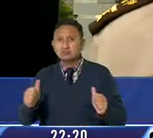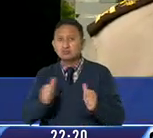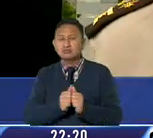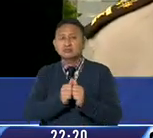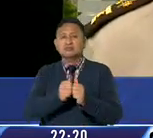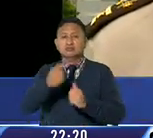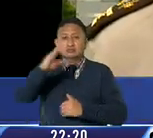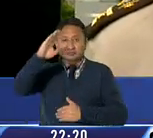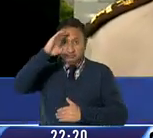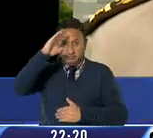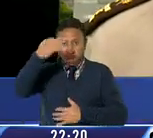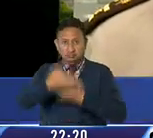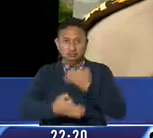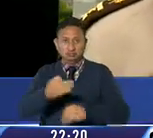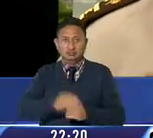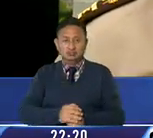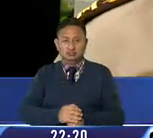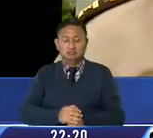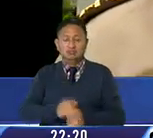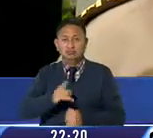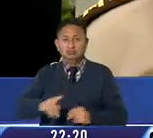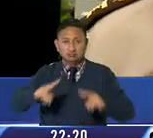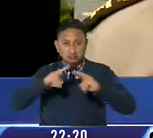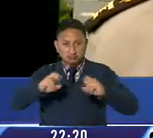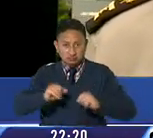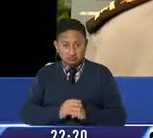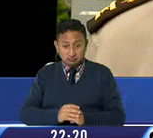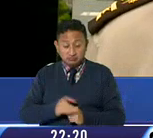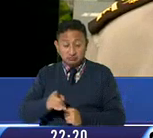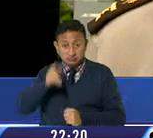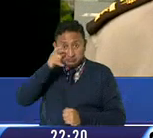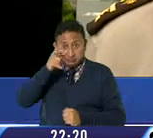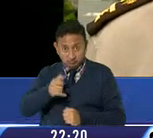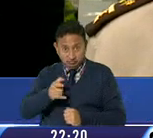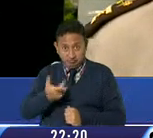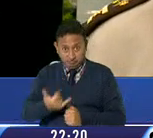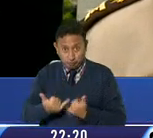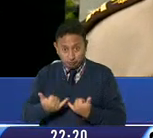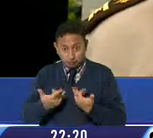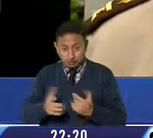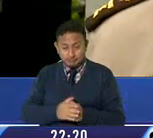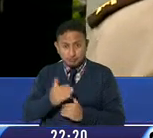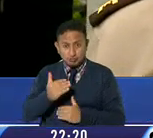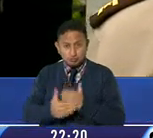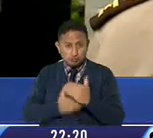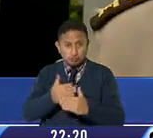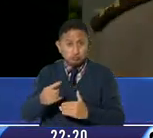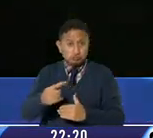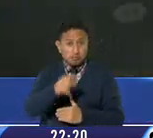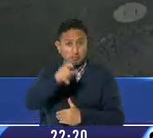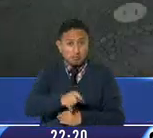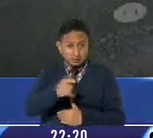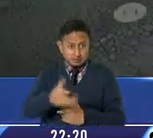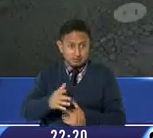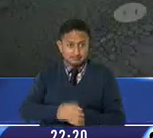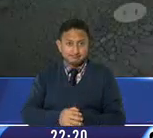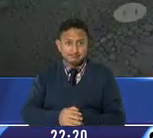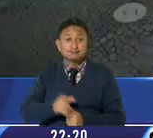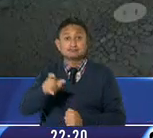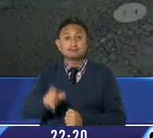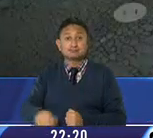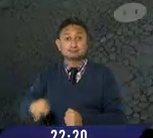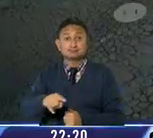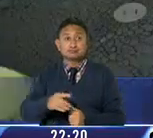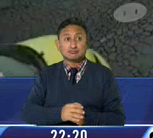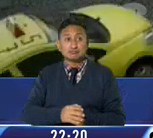Policía Judicial, con el eje investigativo y el eje de inteligencia. Ya tenemos algunos avances de estos antisociales. Cuando el propietario saca la